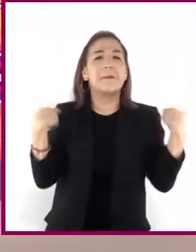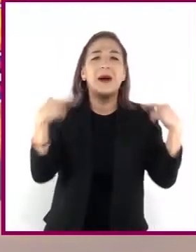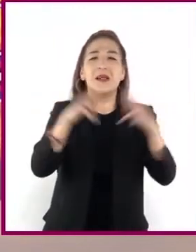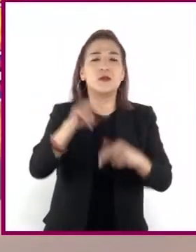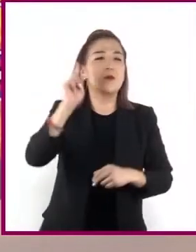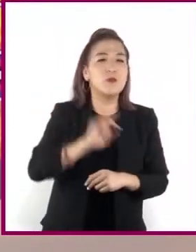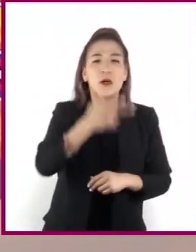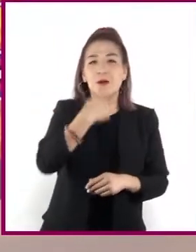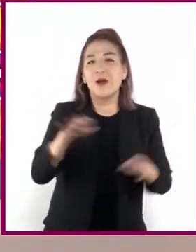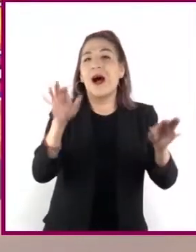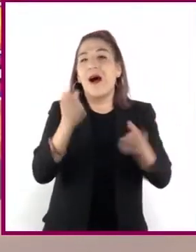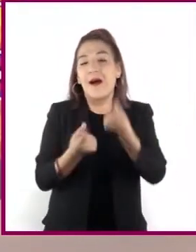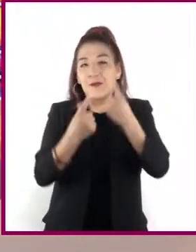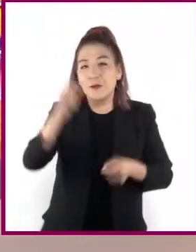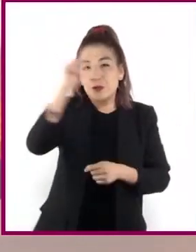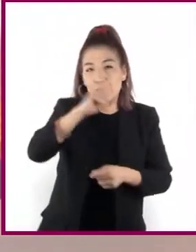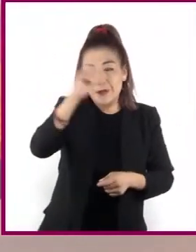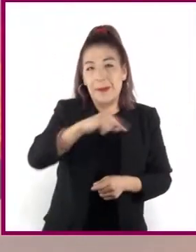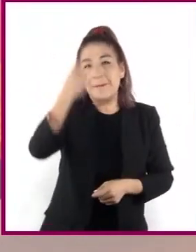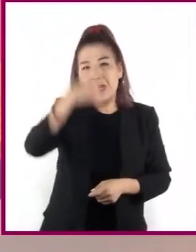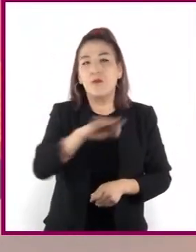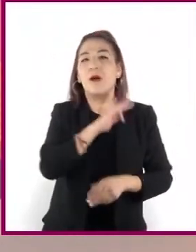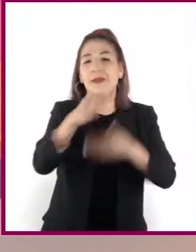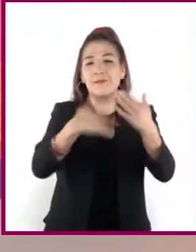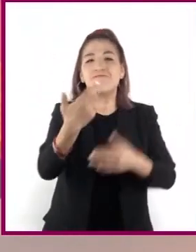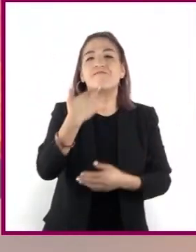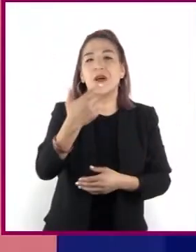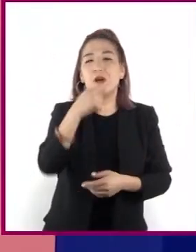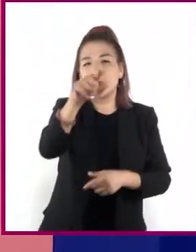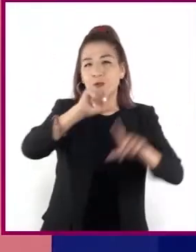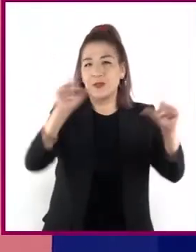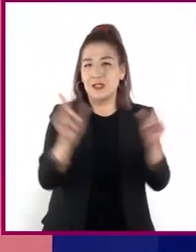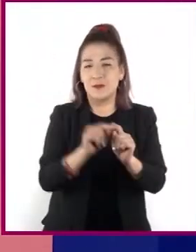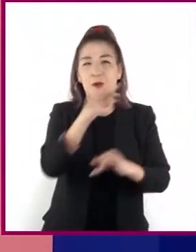profesor algunas sugerencias para mejorar su resumen final.